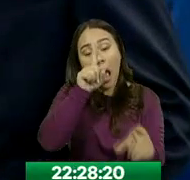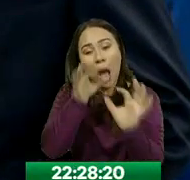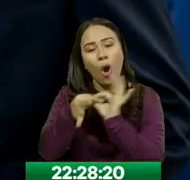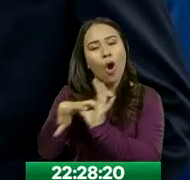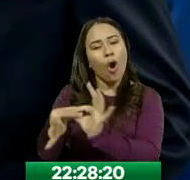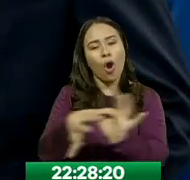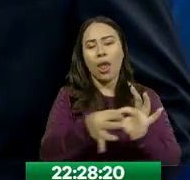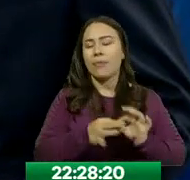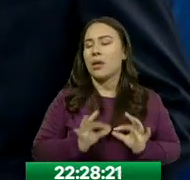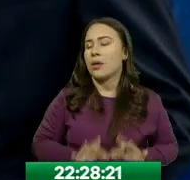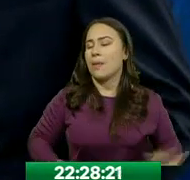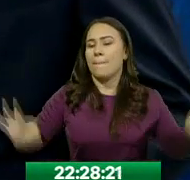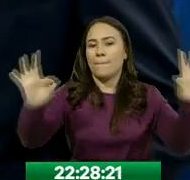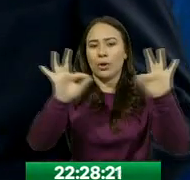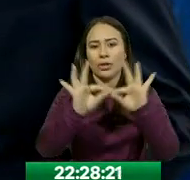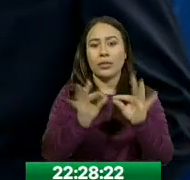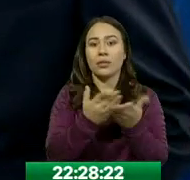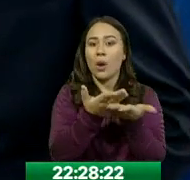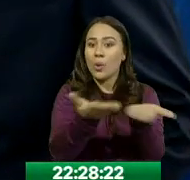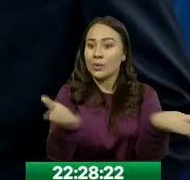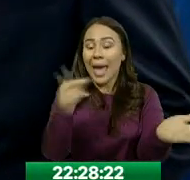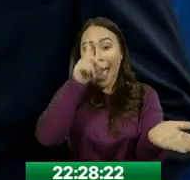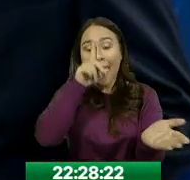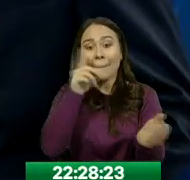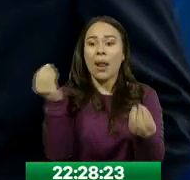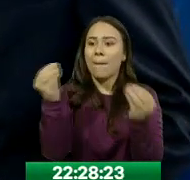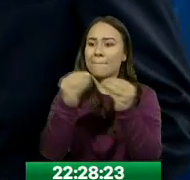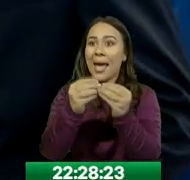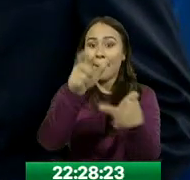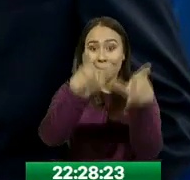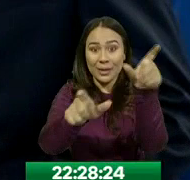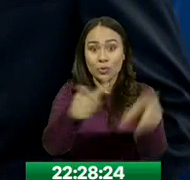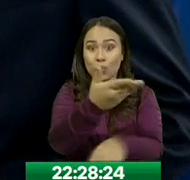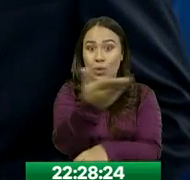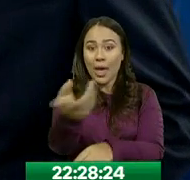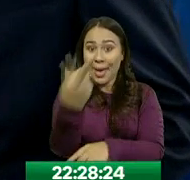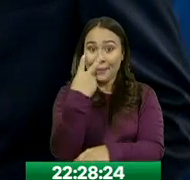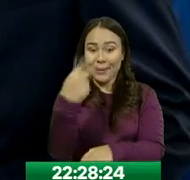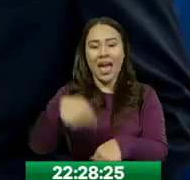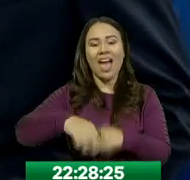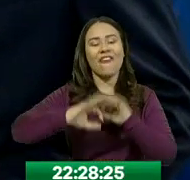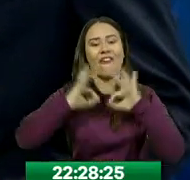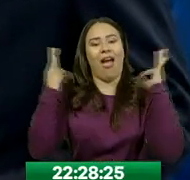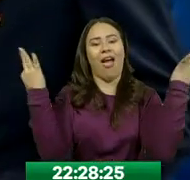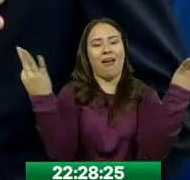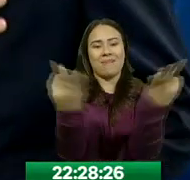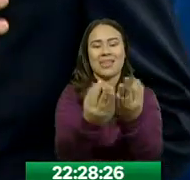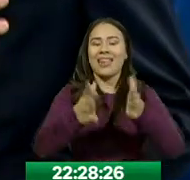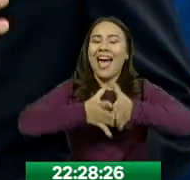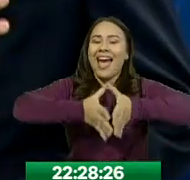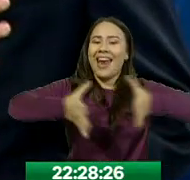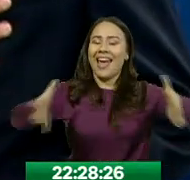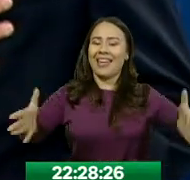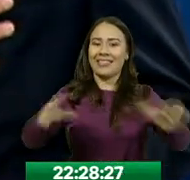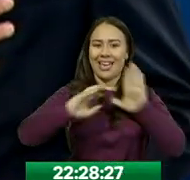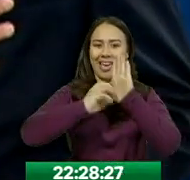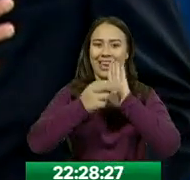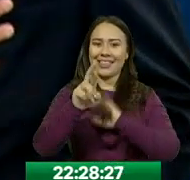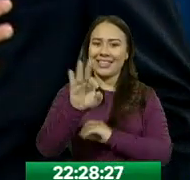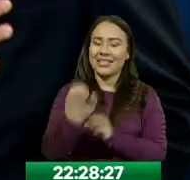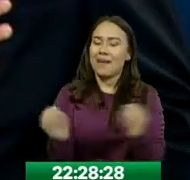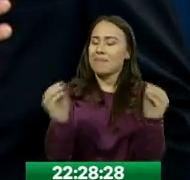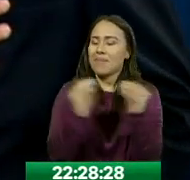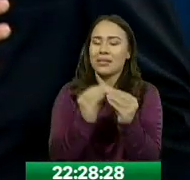principal activo y que, junto a ustedes, nuestra audiencia, formamos la gran familia RTS. Gracias por acompañarnos y que sean muchos años